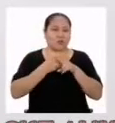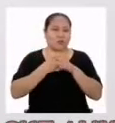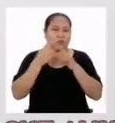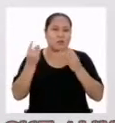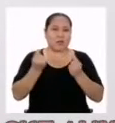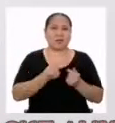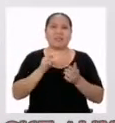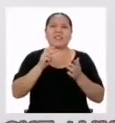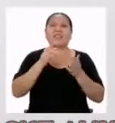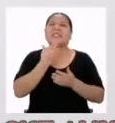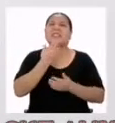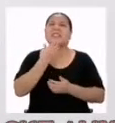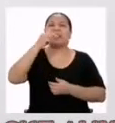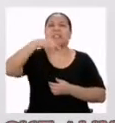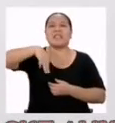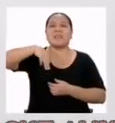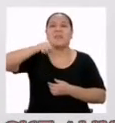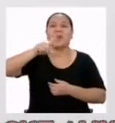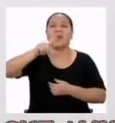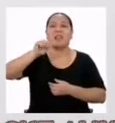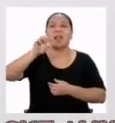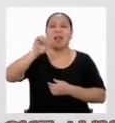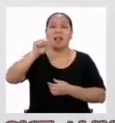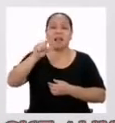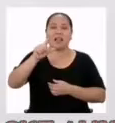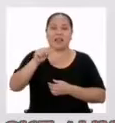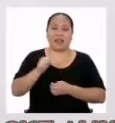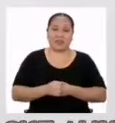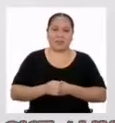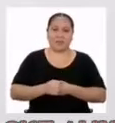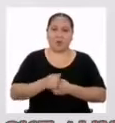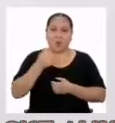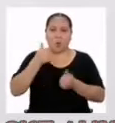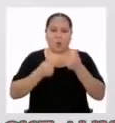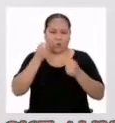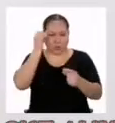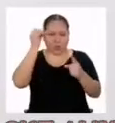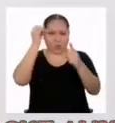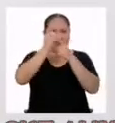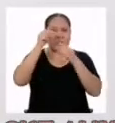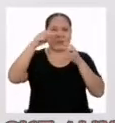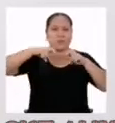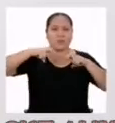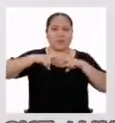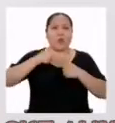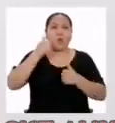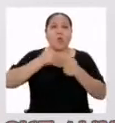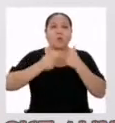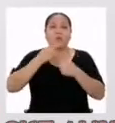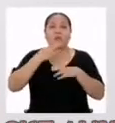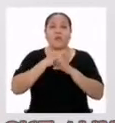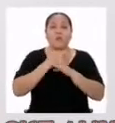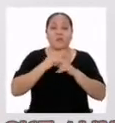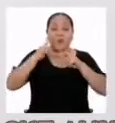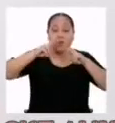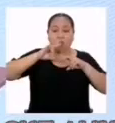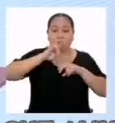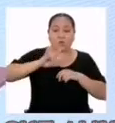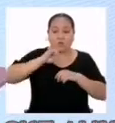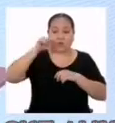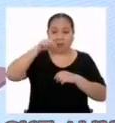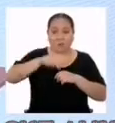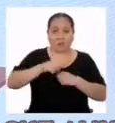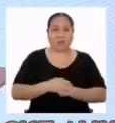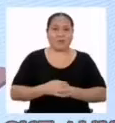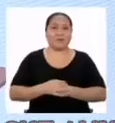es Malala, cuál es el objetivo de nuestra investigación y qué recursos utilizaremos para llevarla a cabo.